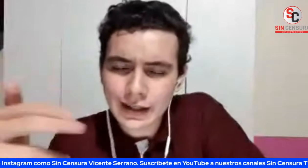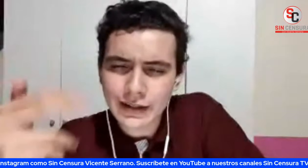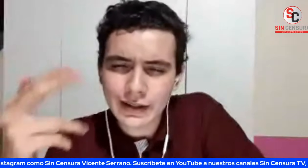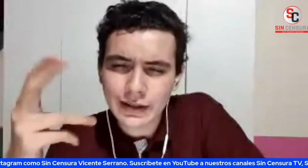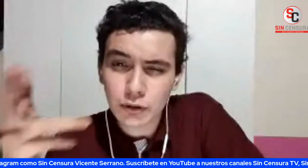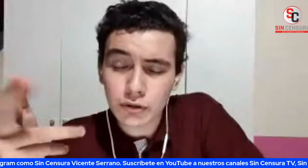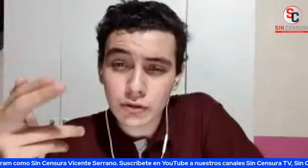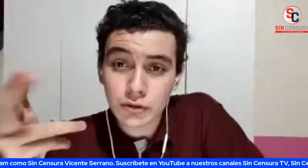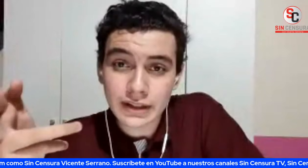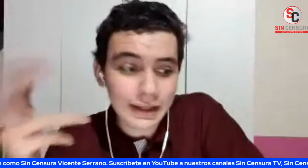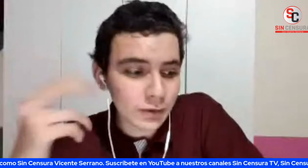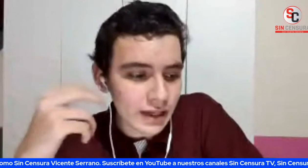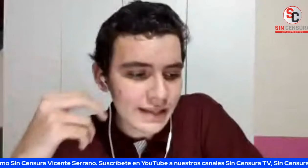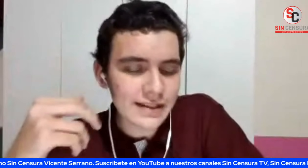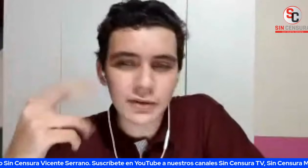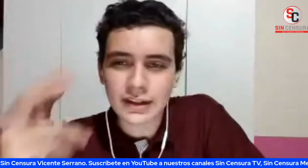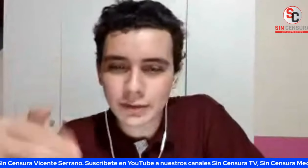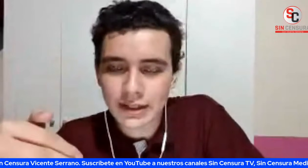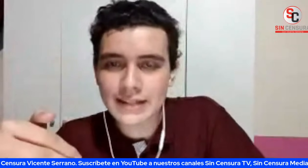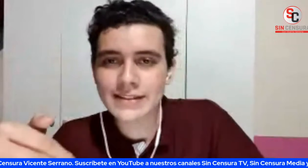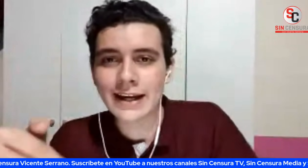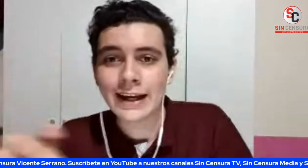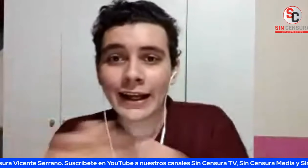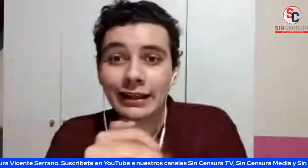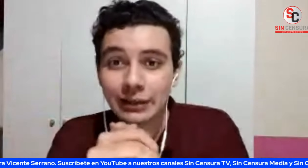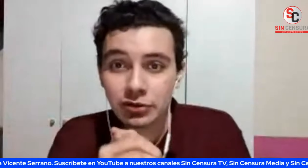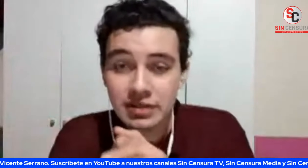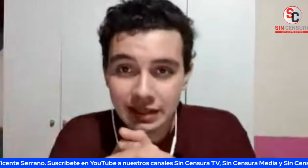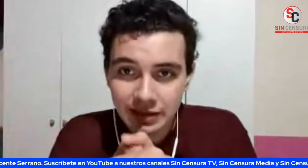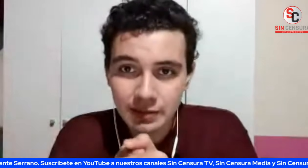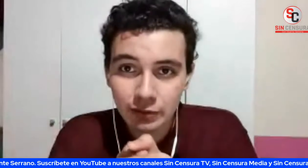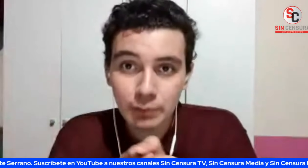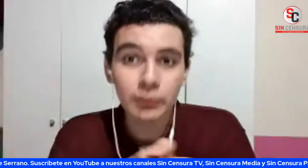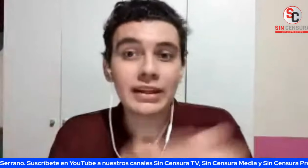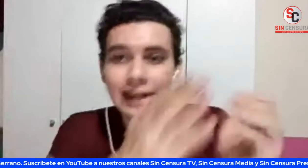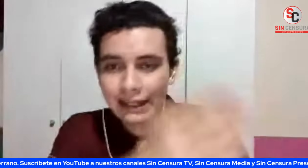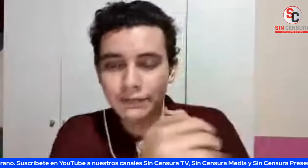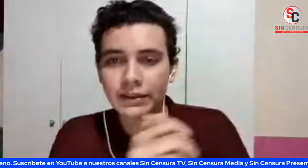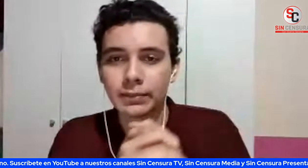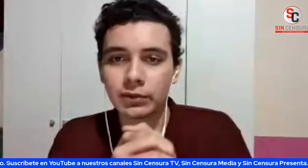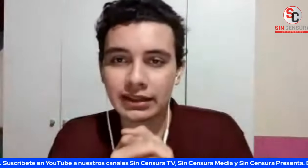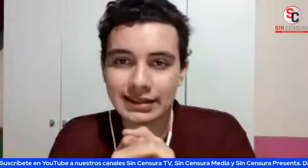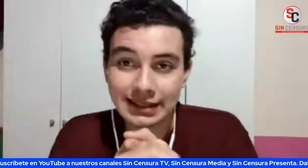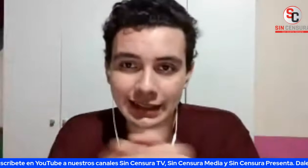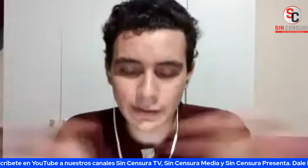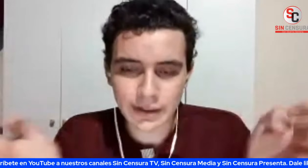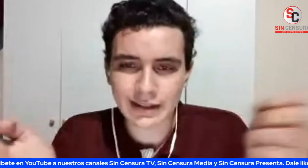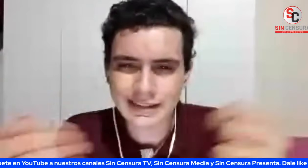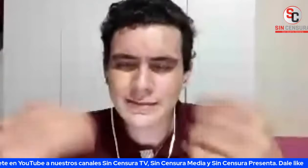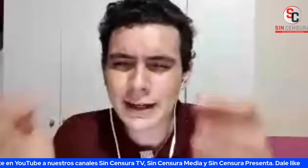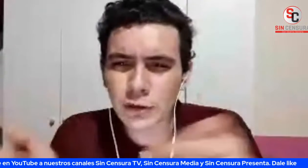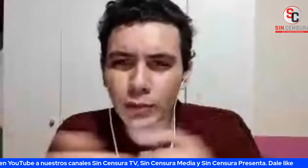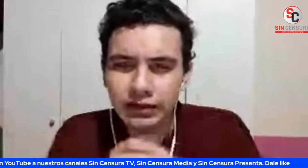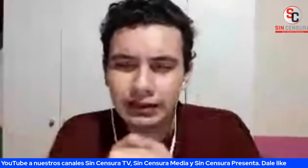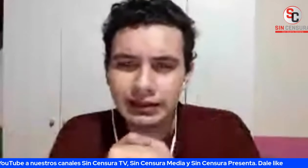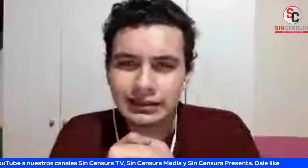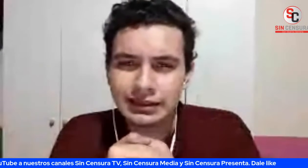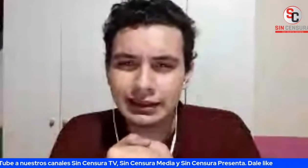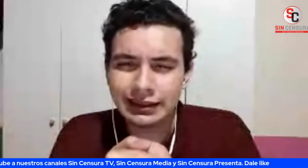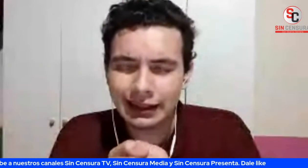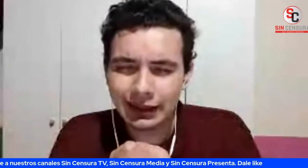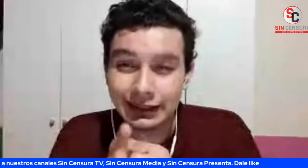es que lo de la violencia, y entonces Andrés Manuel pone la gráfica, porque decía que se iba a